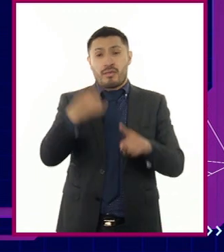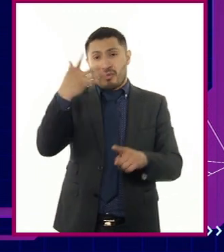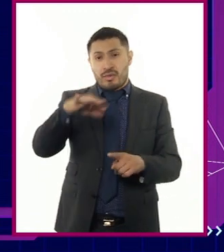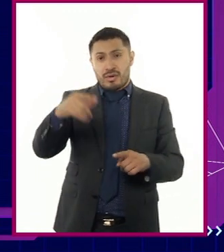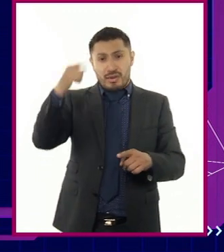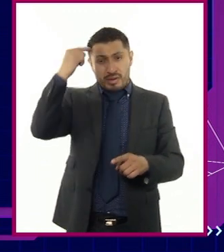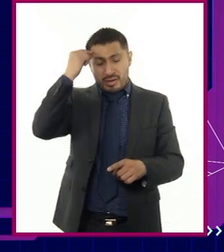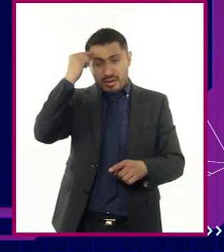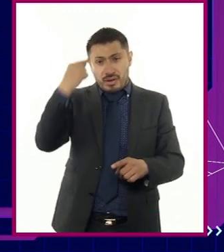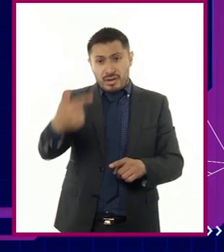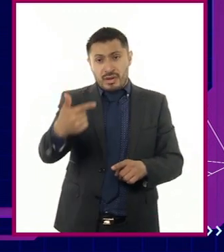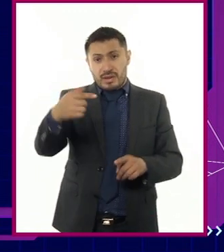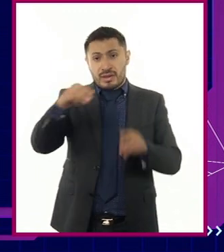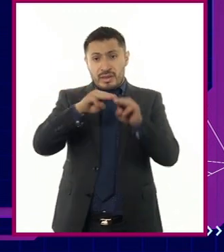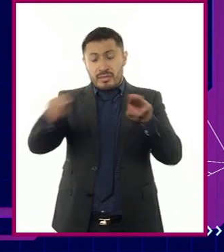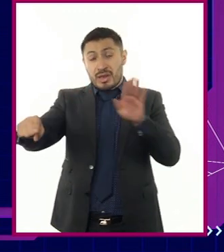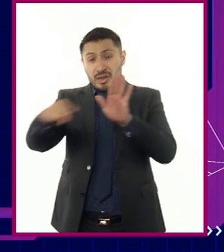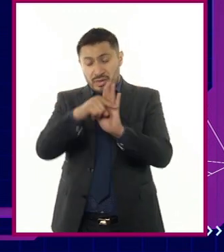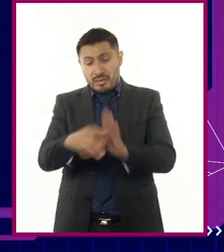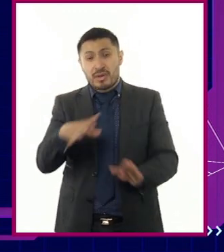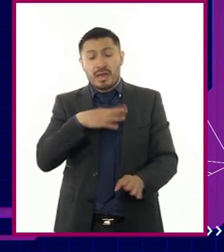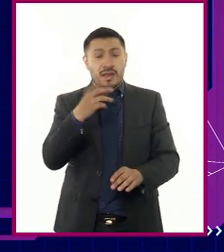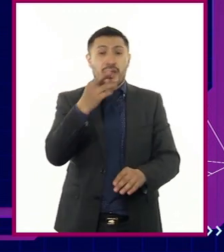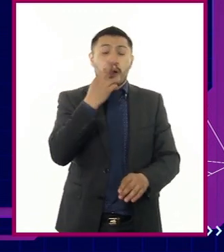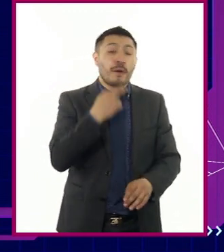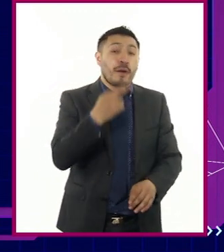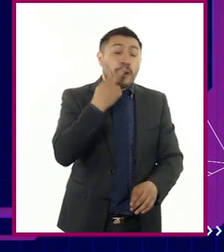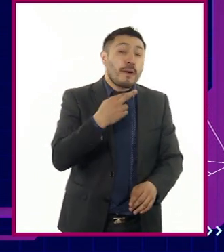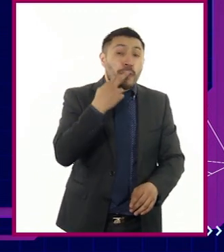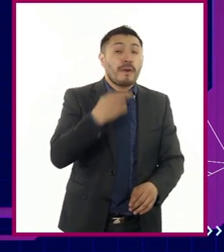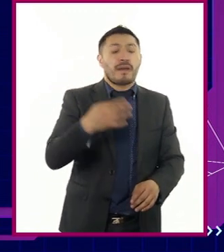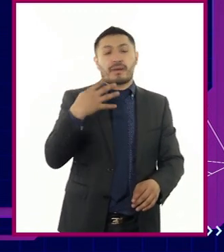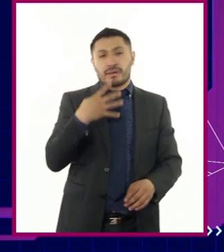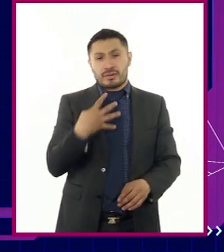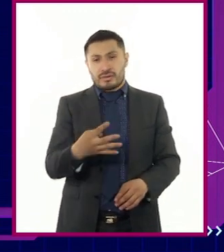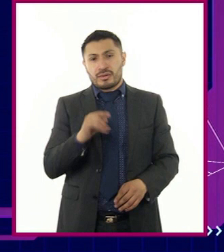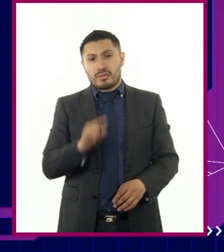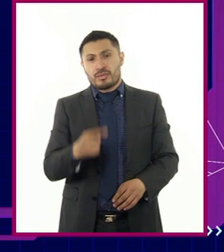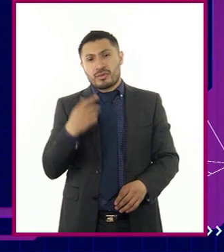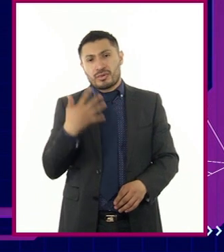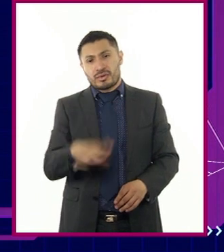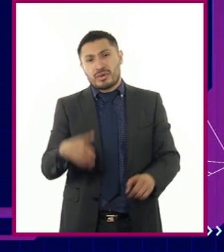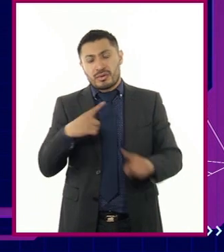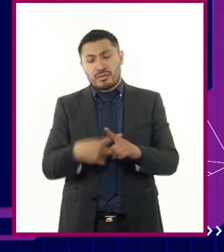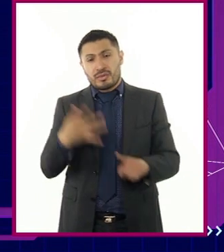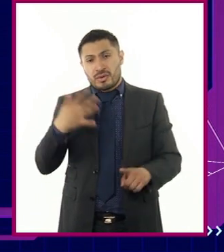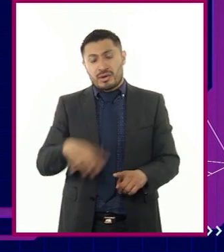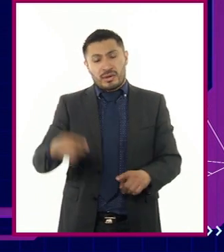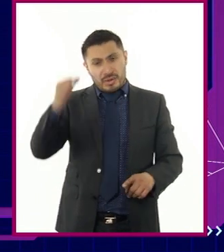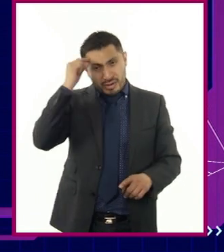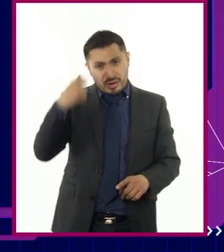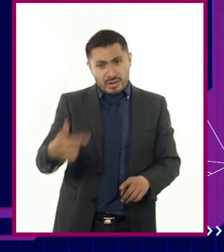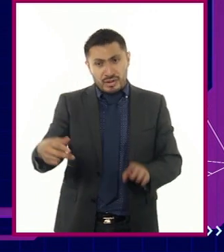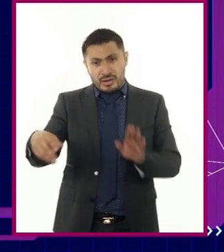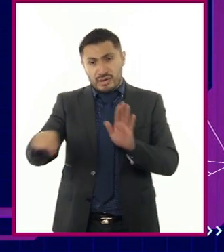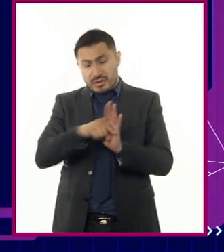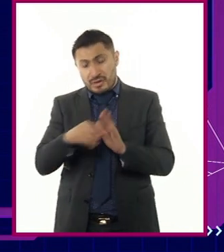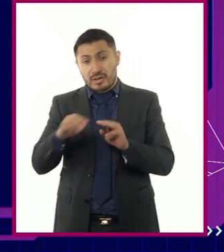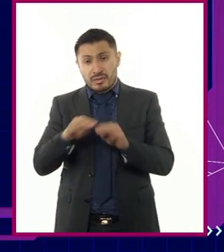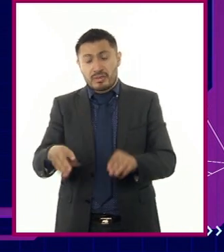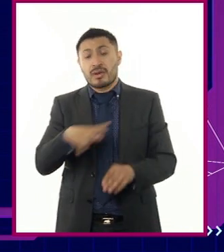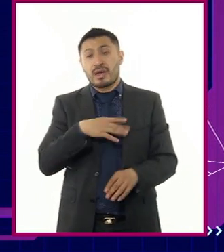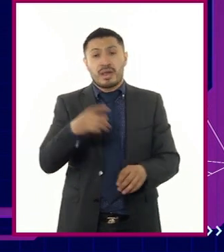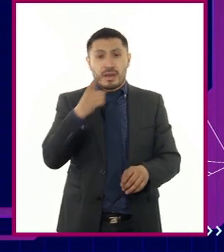7 metros, que corresponde al color rojo, al 4.10 por 10 a la menos 7 metros, que corresponde al